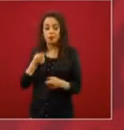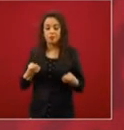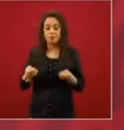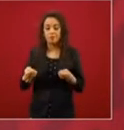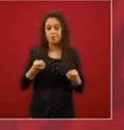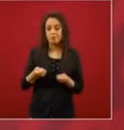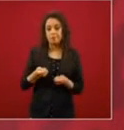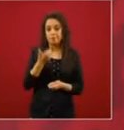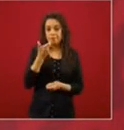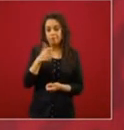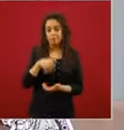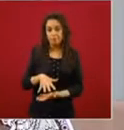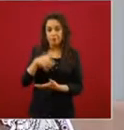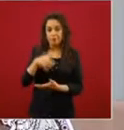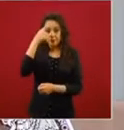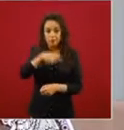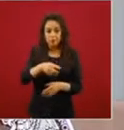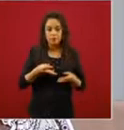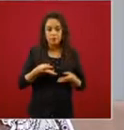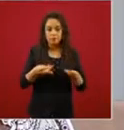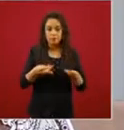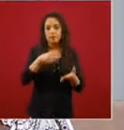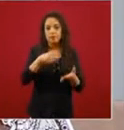presupuesto, hacen milagros